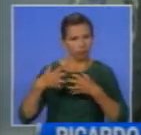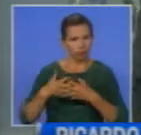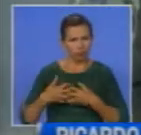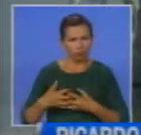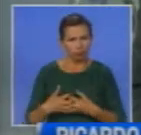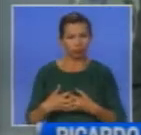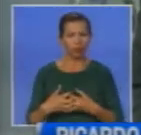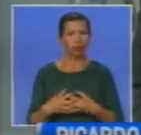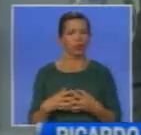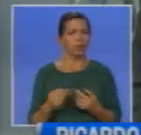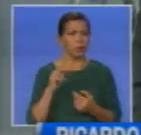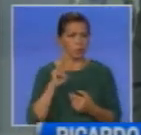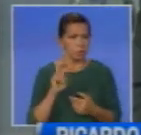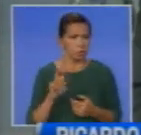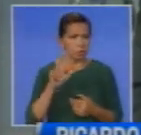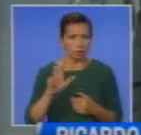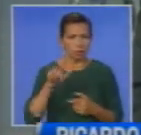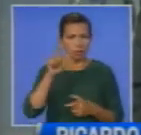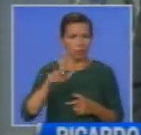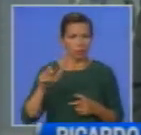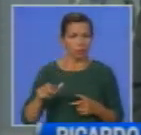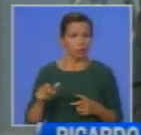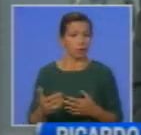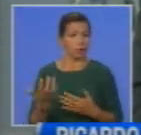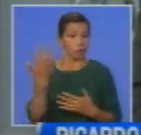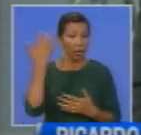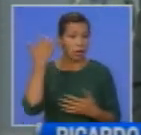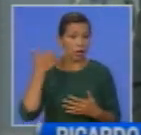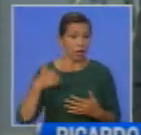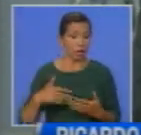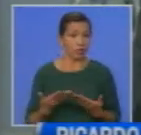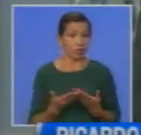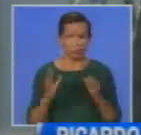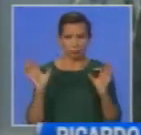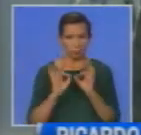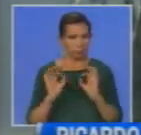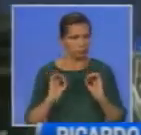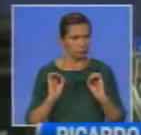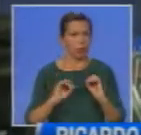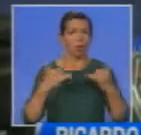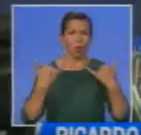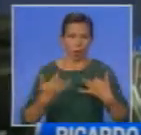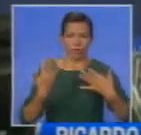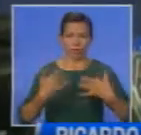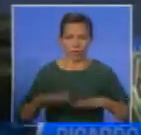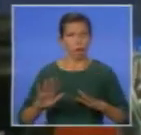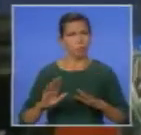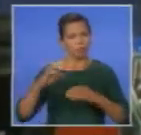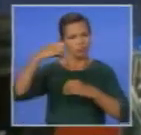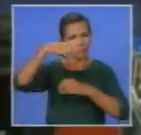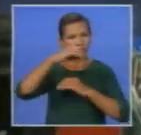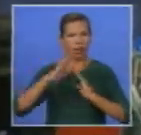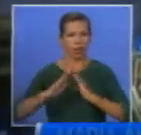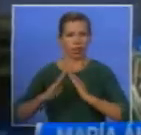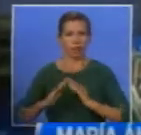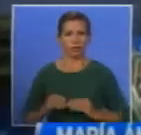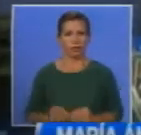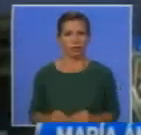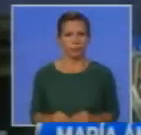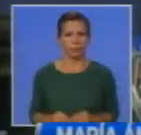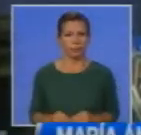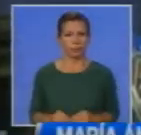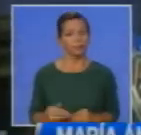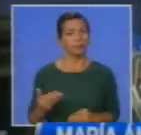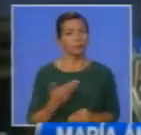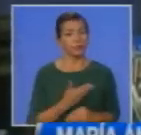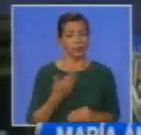de 2.000 o 3.000 personas que no tenían electrificación, ahora la tienen. Aquí tengo una cifra de